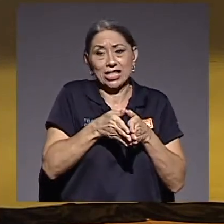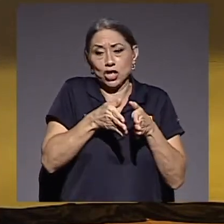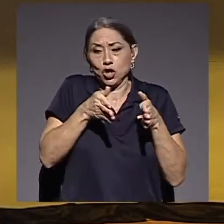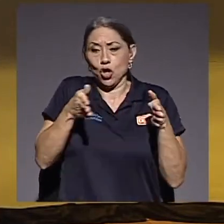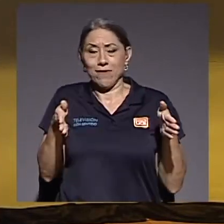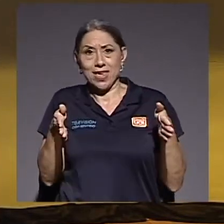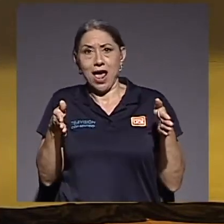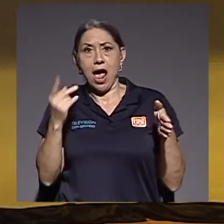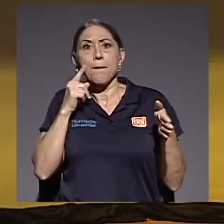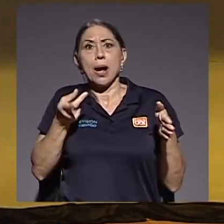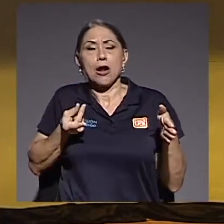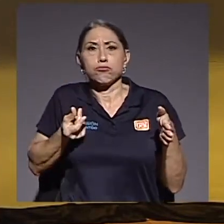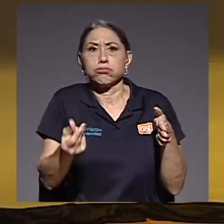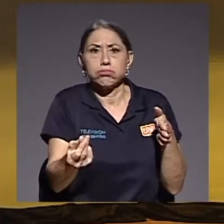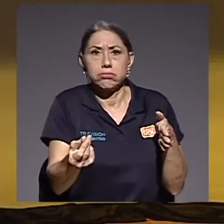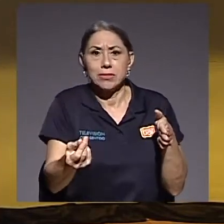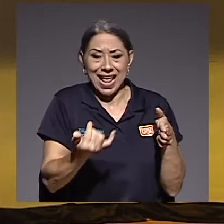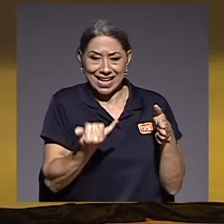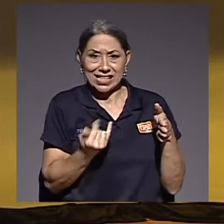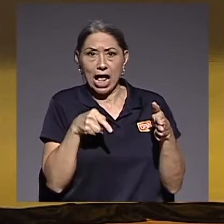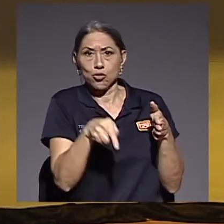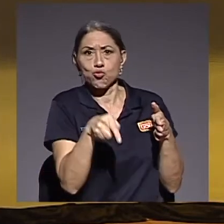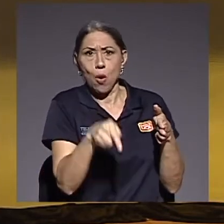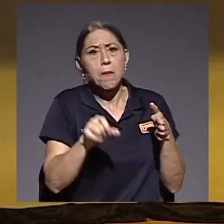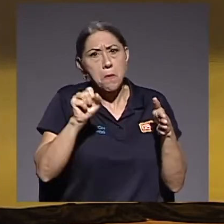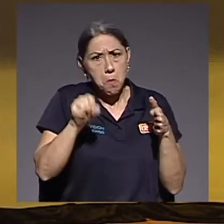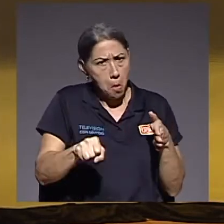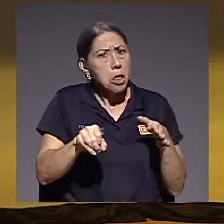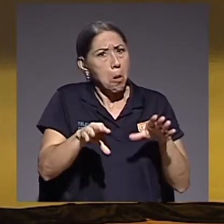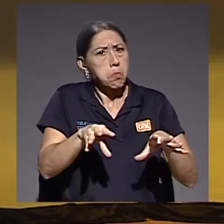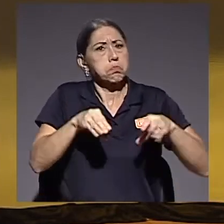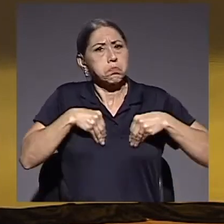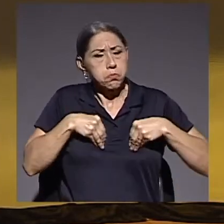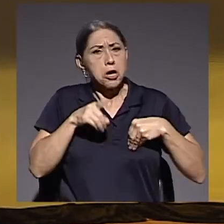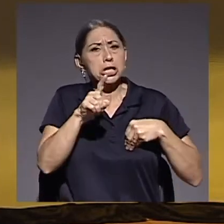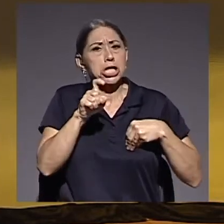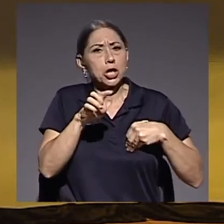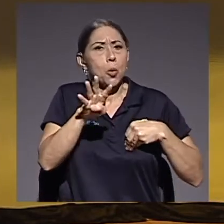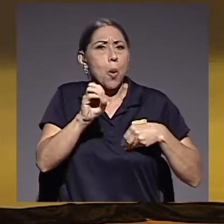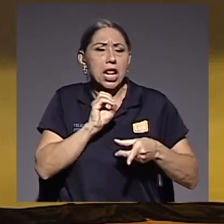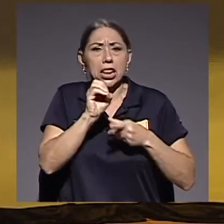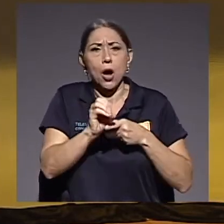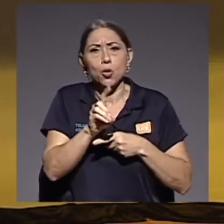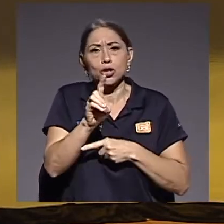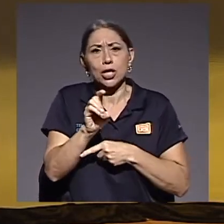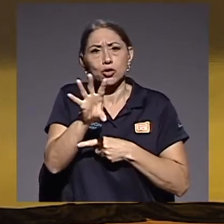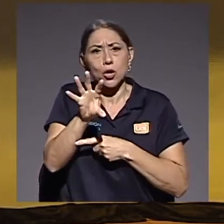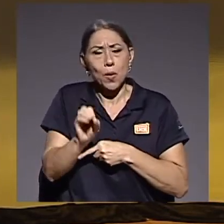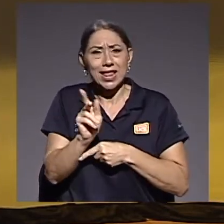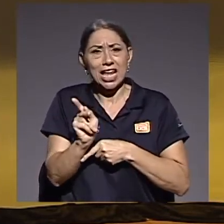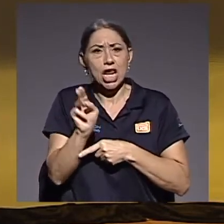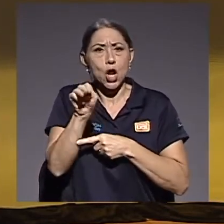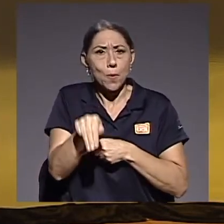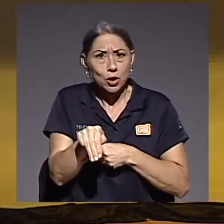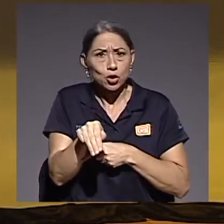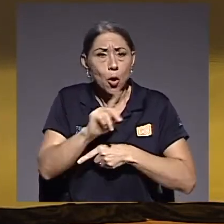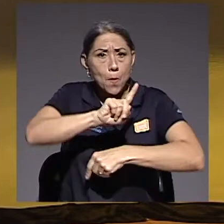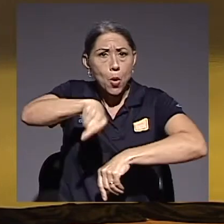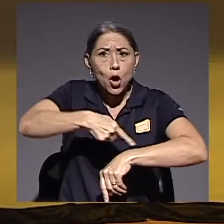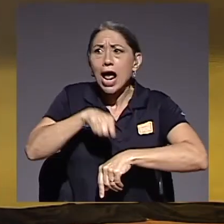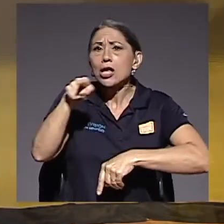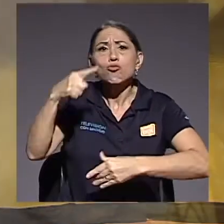que el ancho de vía actual aguanta 140, 150 kilómetros por hora. Se prueba en Sudáfrica y